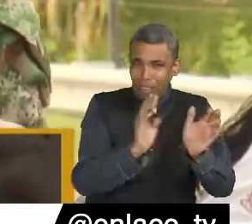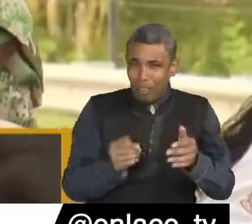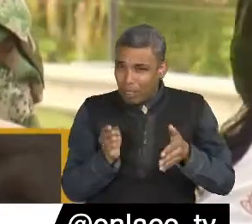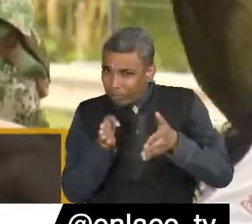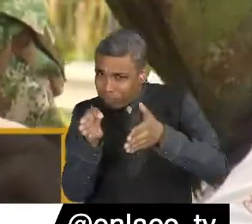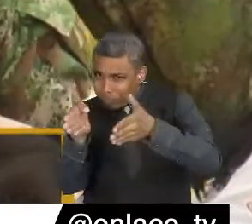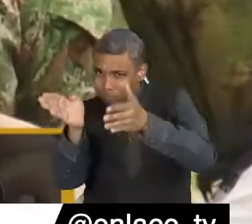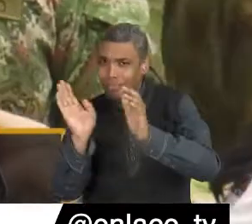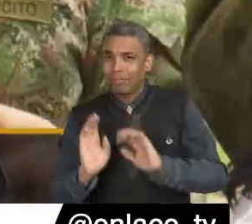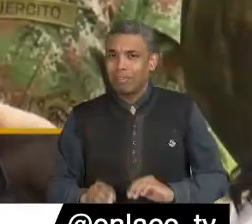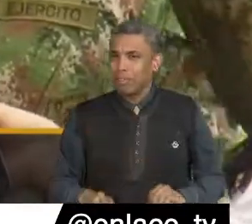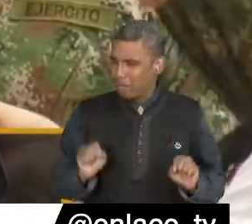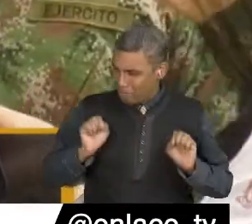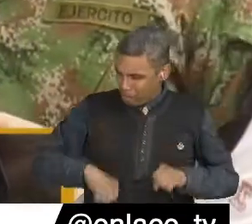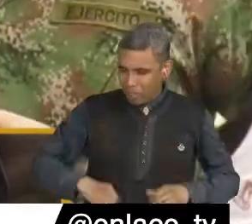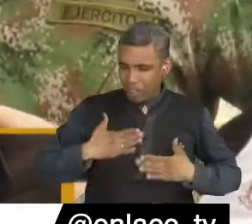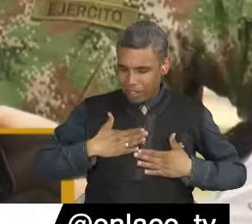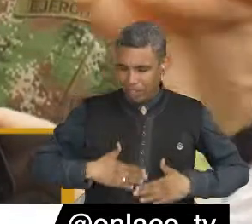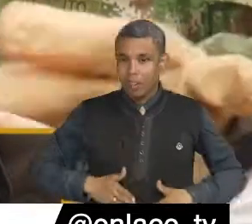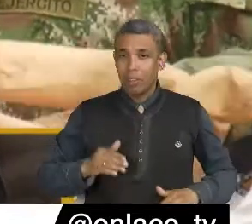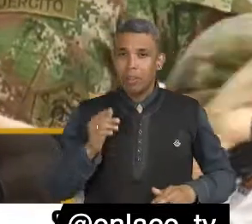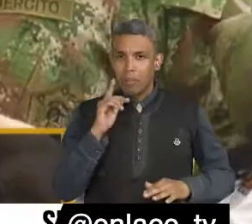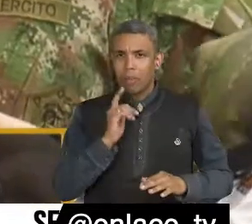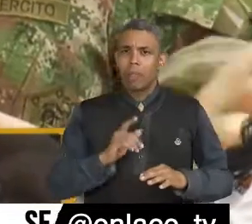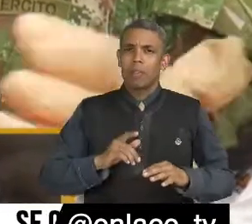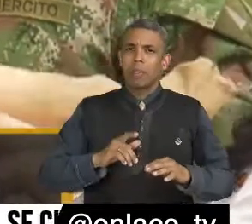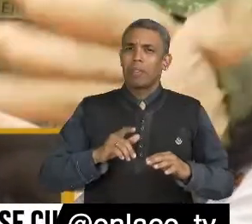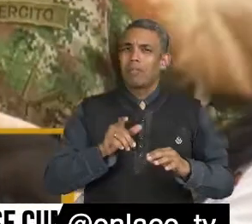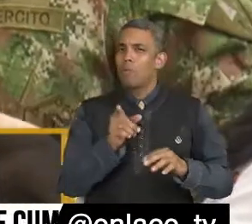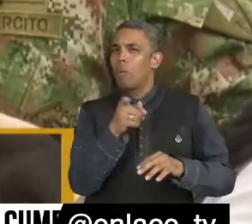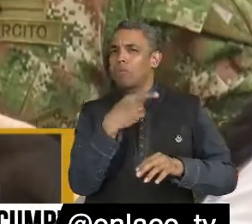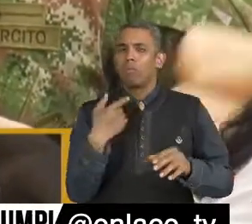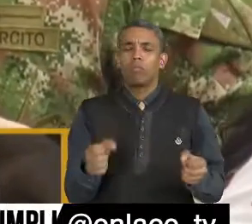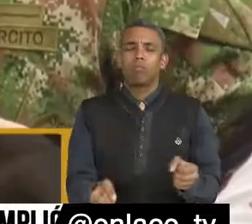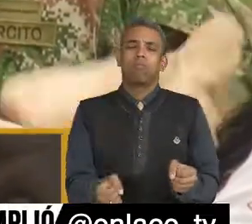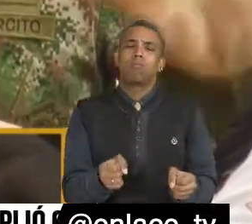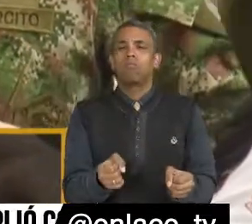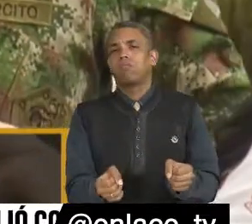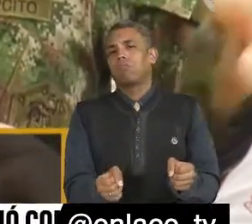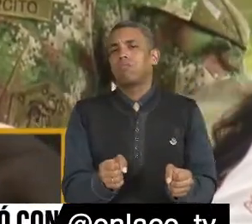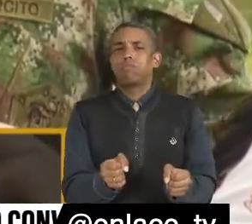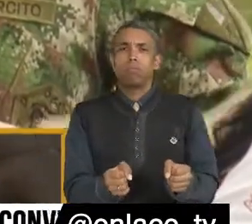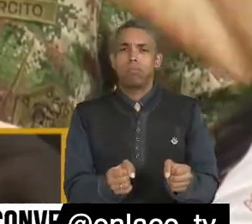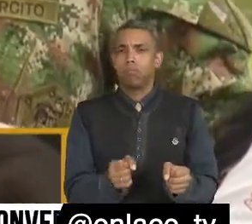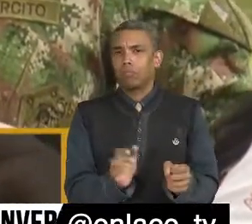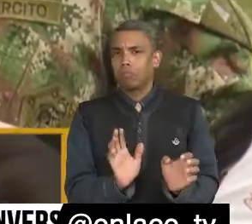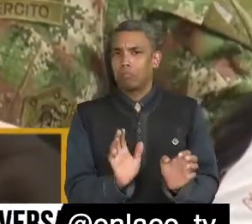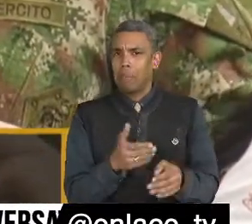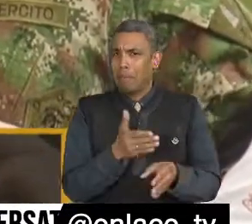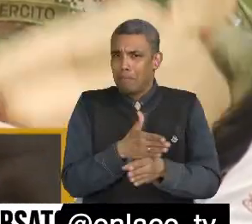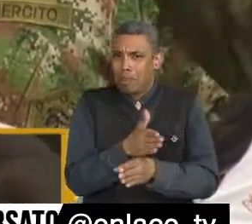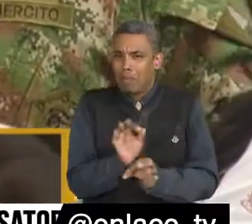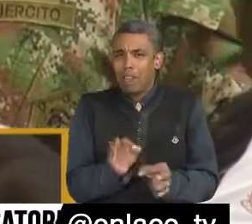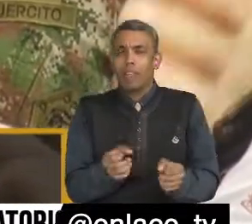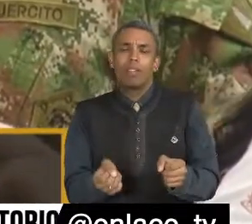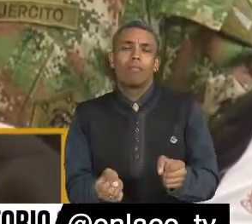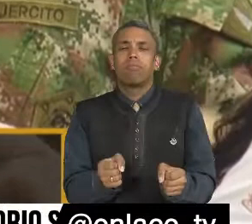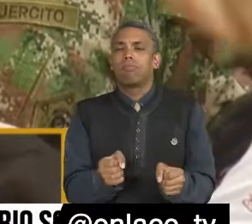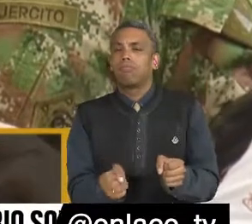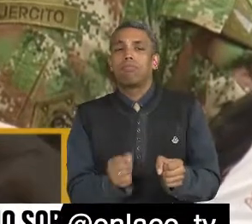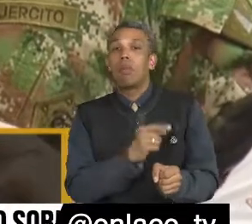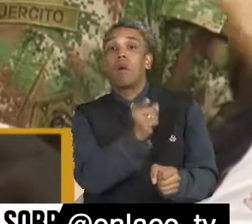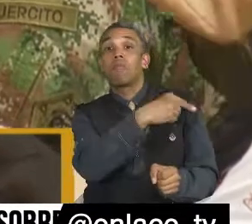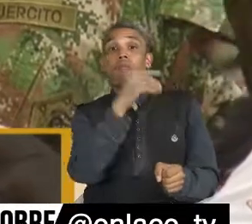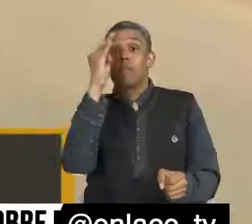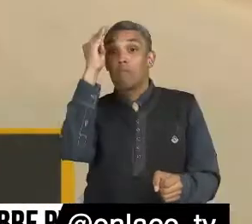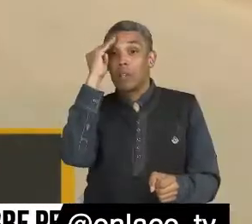Pueden estar seguros de que no van a haber problemas que los puedan afectar, para eso